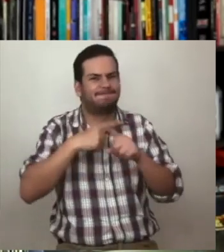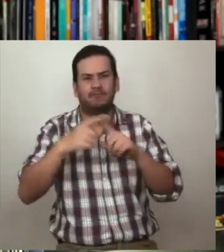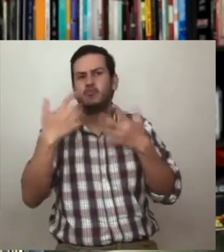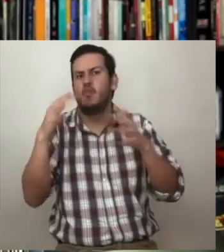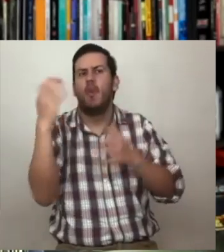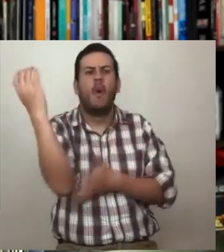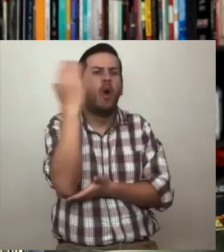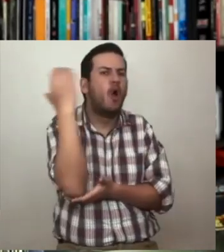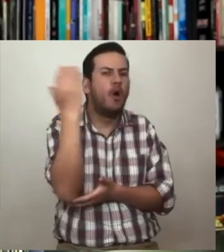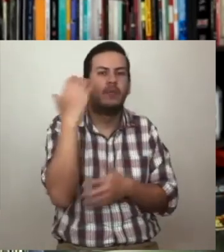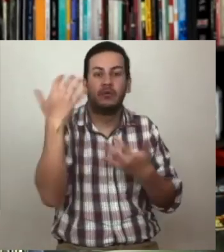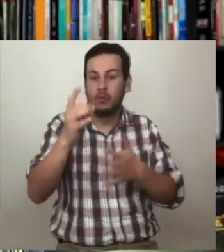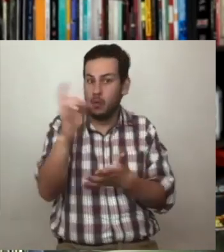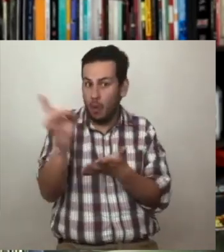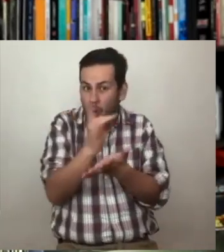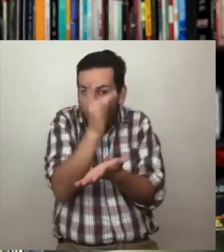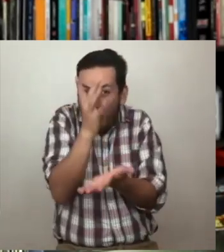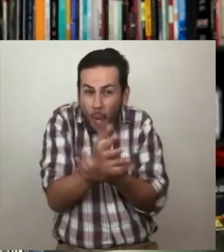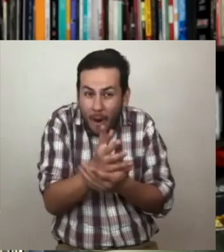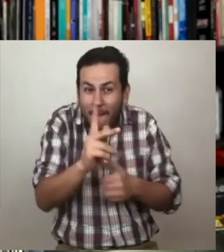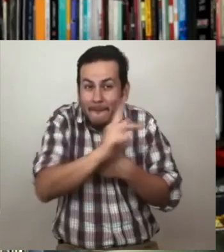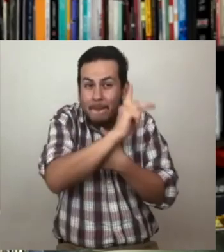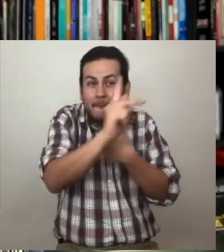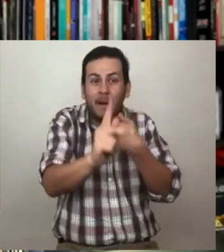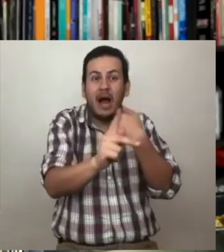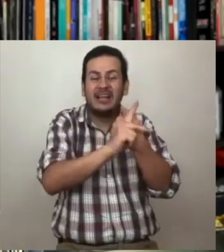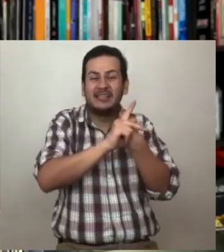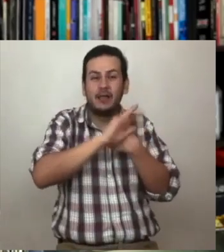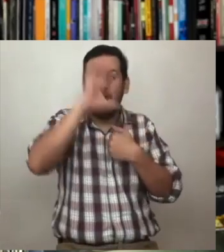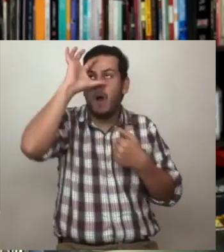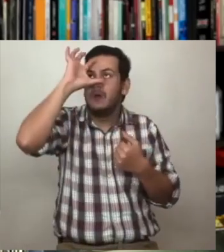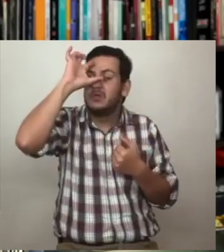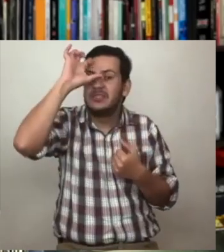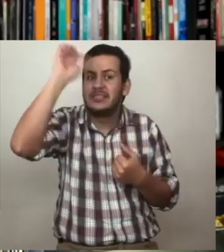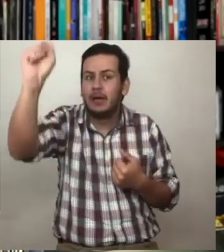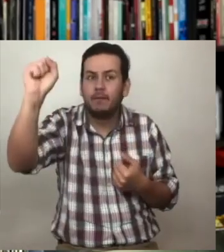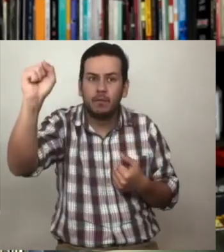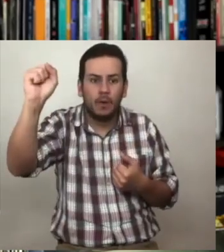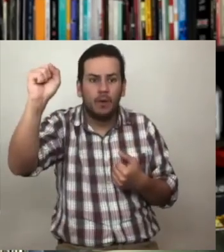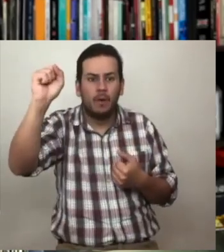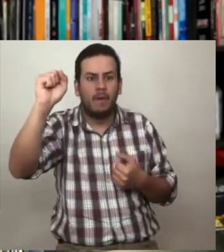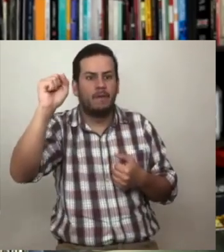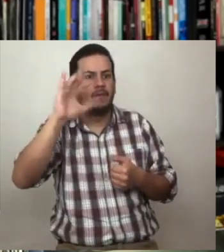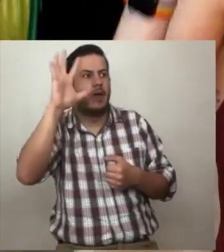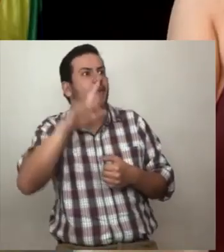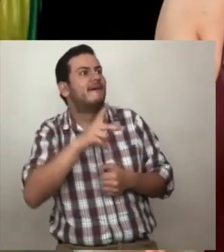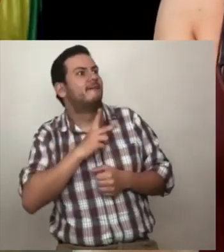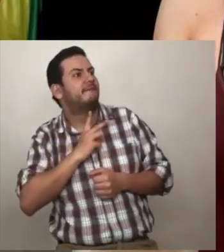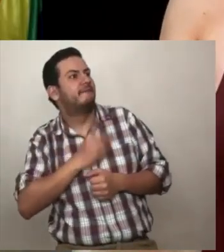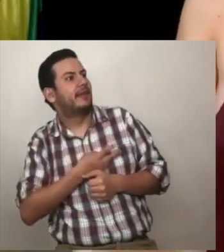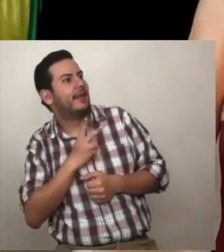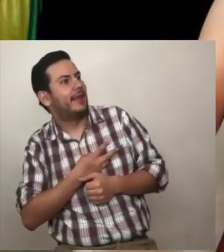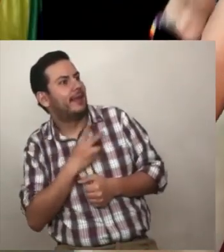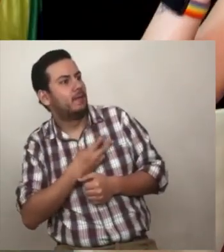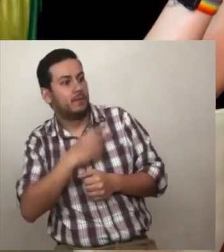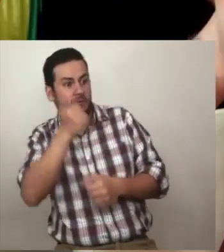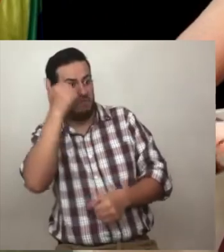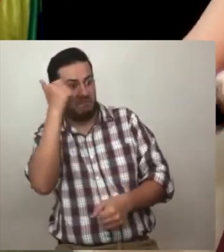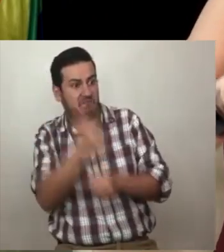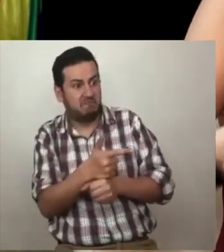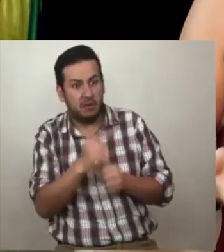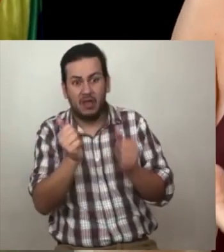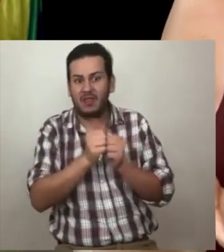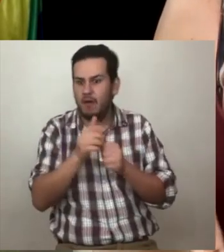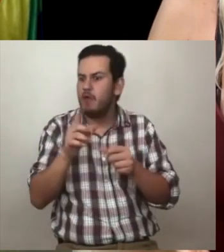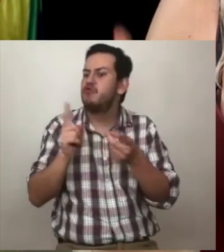ser los únicos países del mundo en tomar un concepto tan global como lo que puede ser un virus que no se fija en